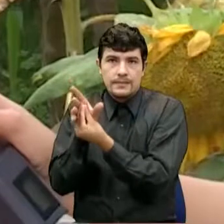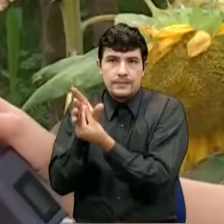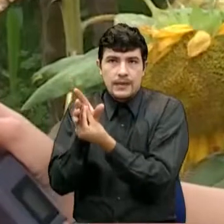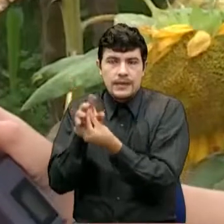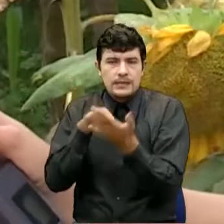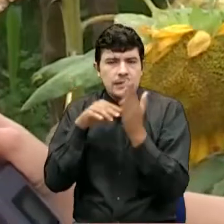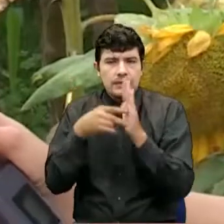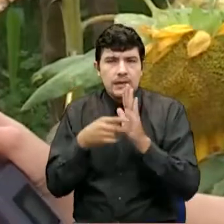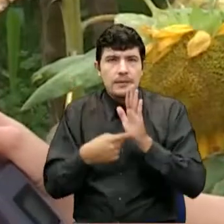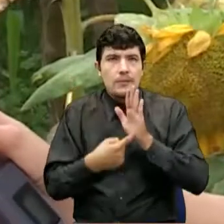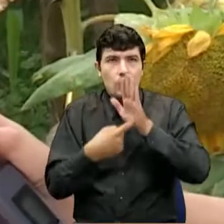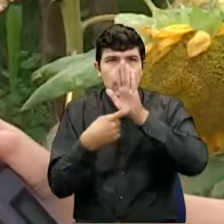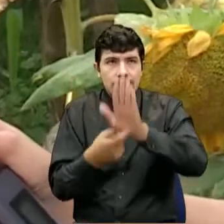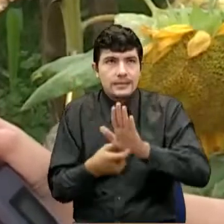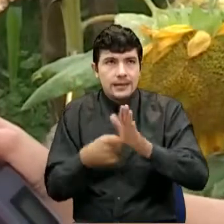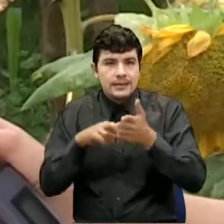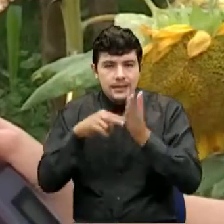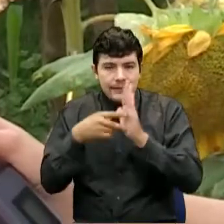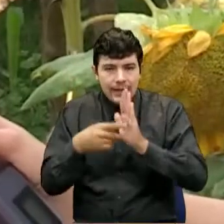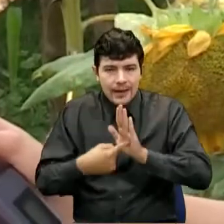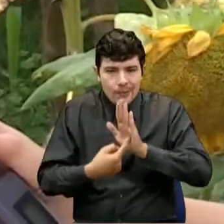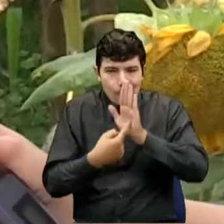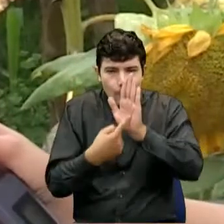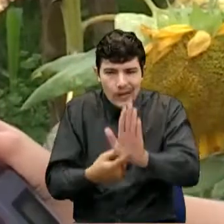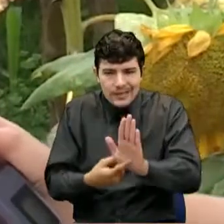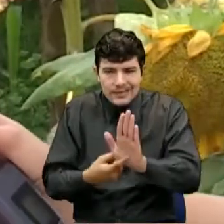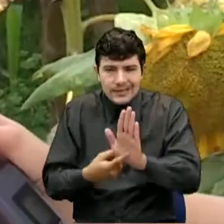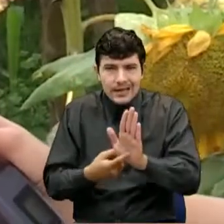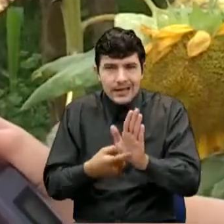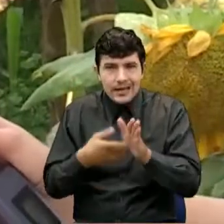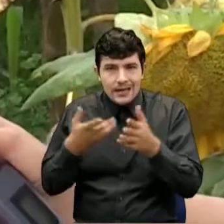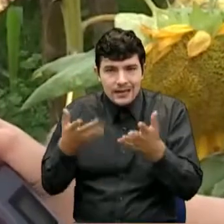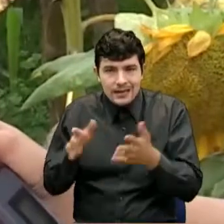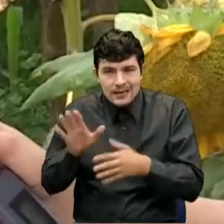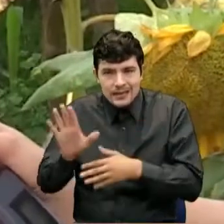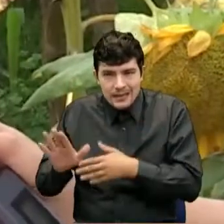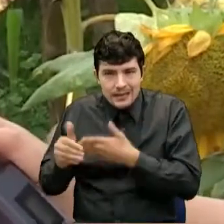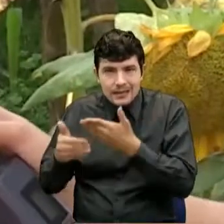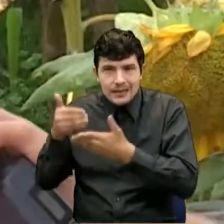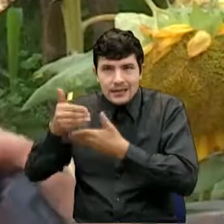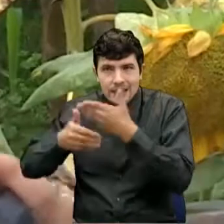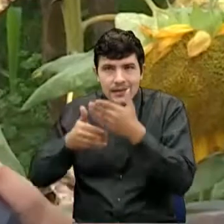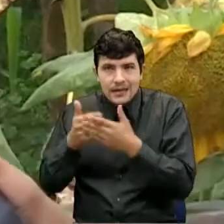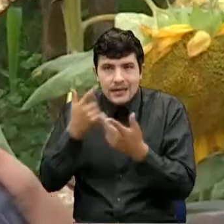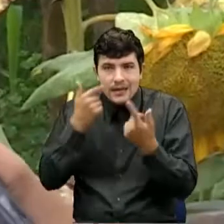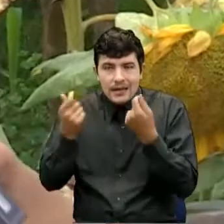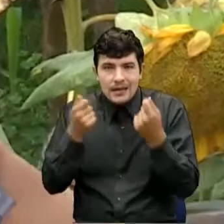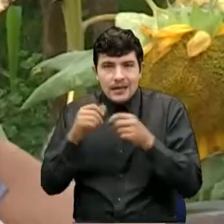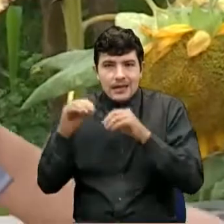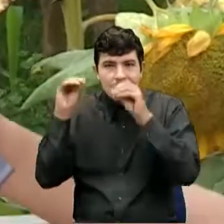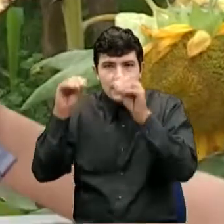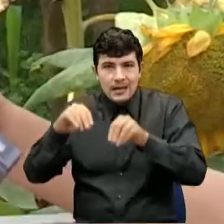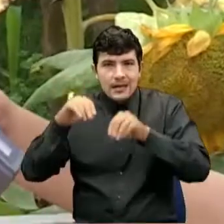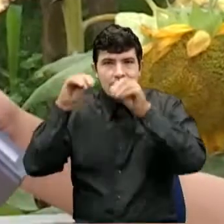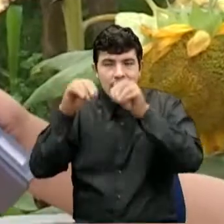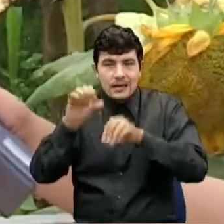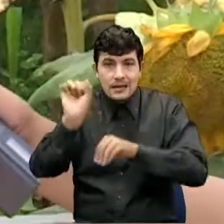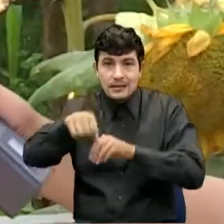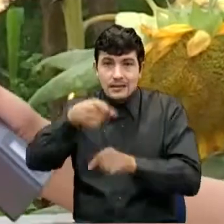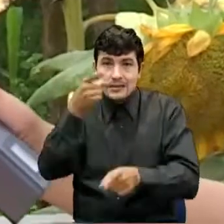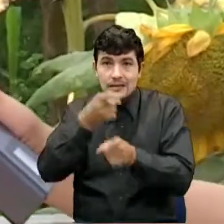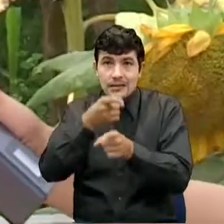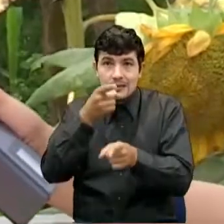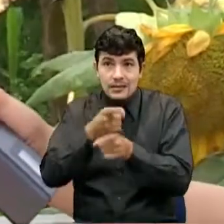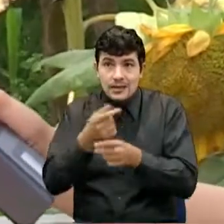mostrar mostrar de una manera amante en el bolso llevada como el mensaje de que de que si solo estamos